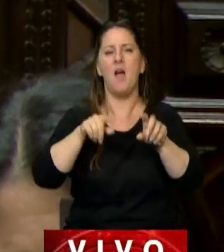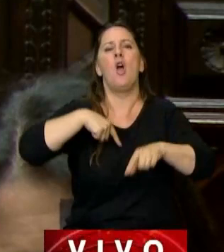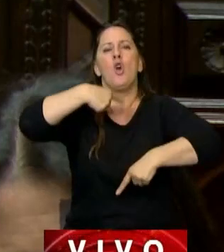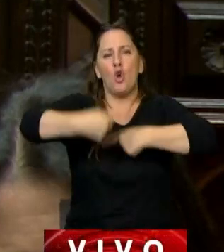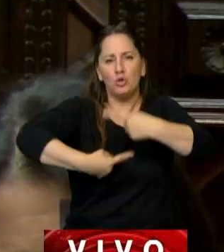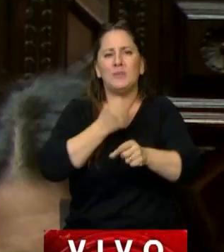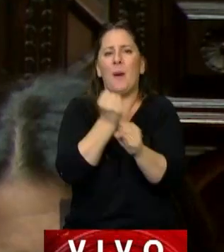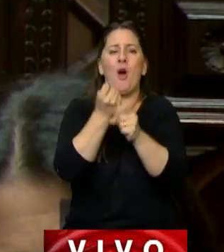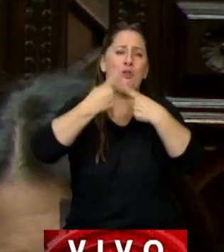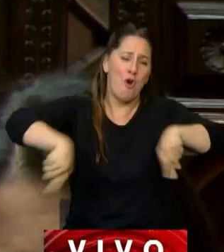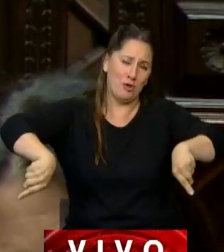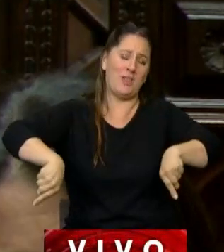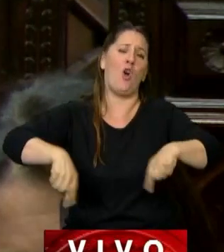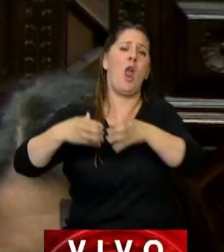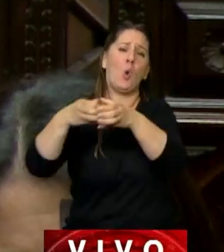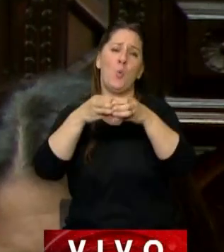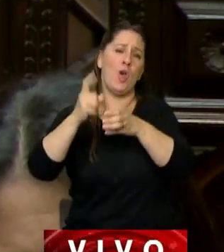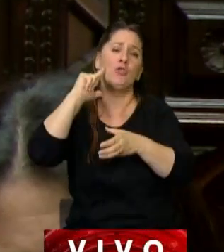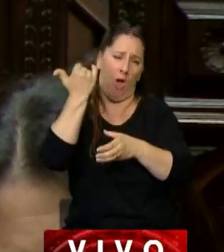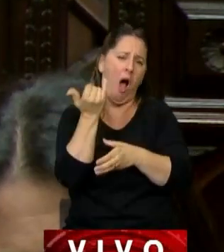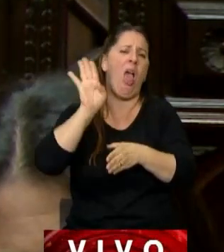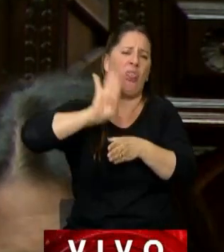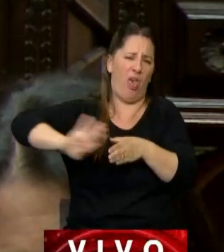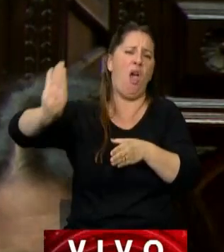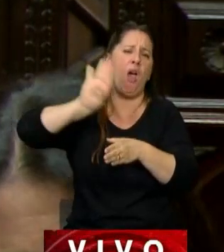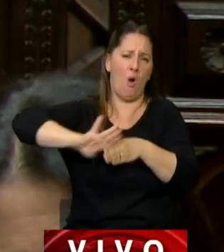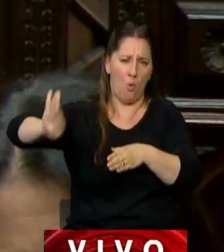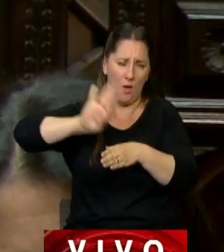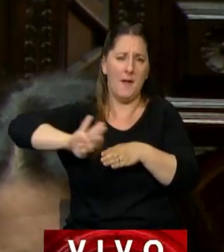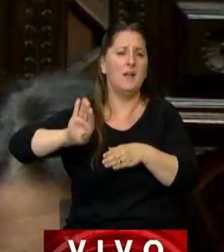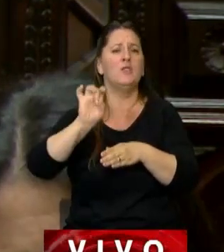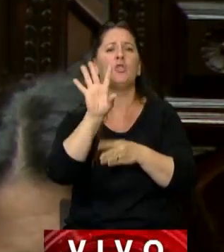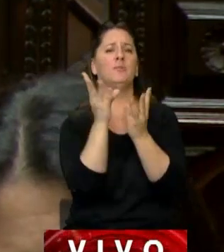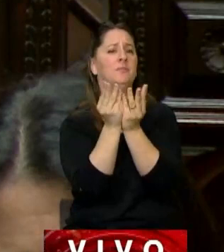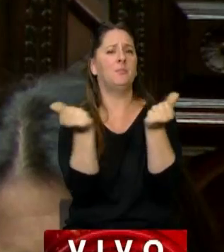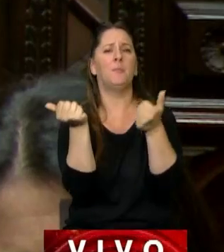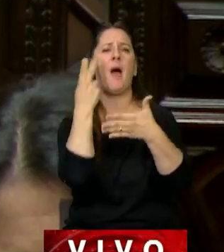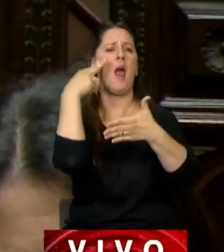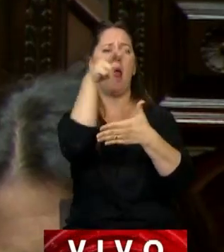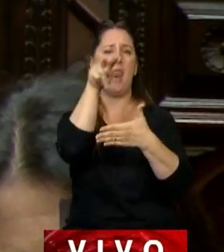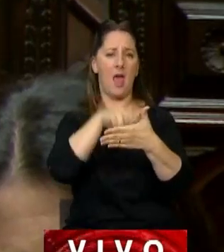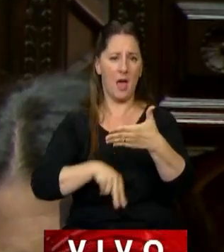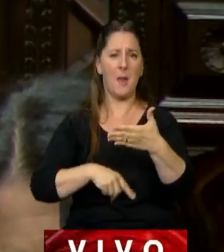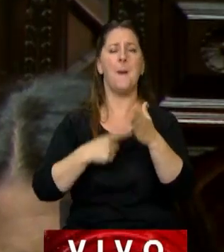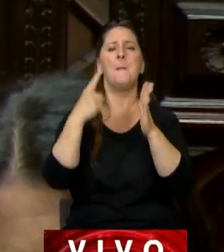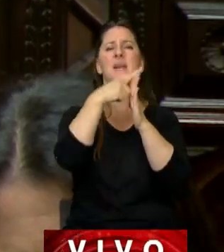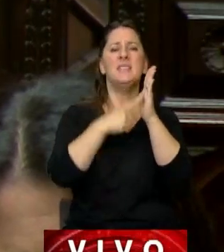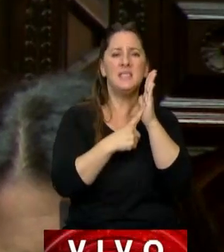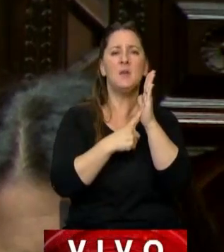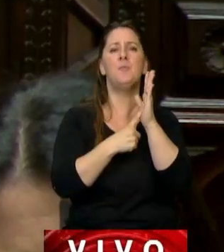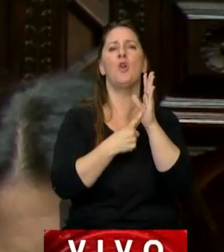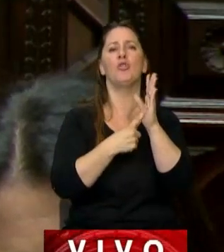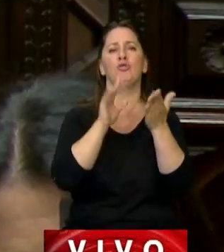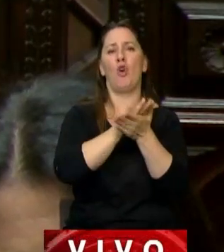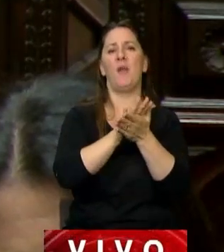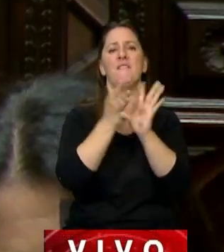trabajando sobre las deudas que tenemos con la comunidad sorda. Solamente para cerrar, pido permiso para leer los principios basados en los